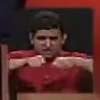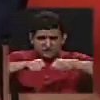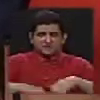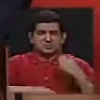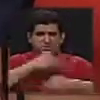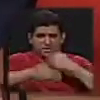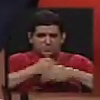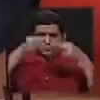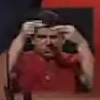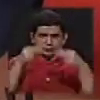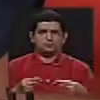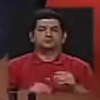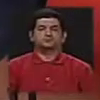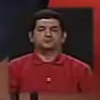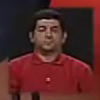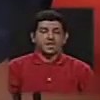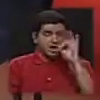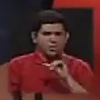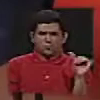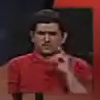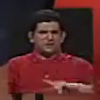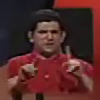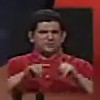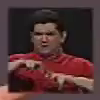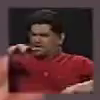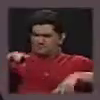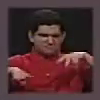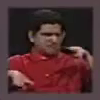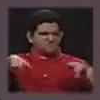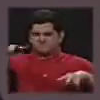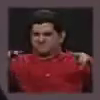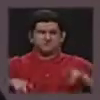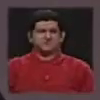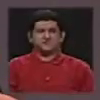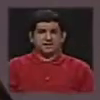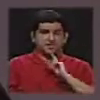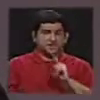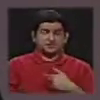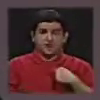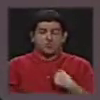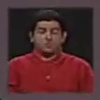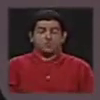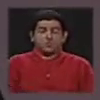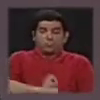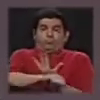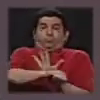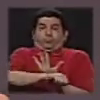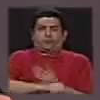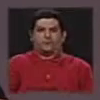el presupuesto. Así hemos encontrado una serie de variaciones que como dirían, se le para el pelo a cualquiera de